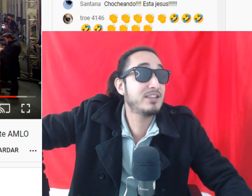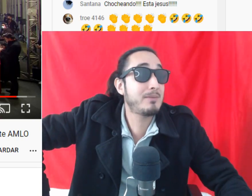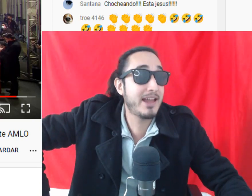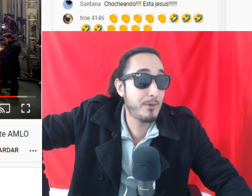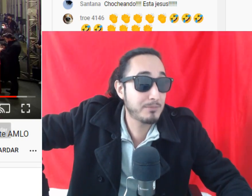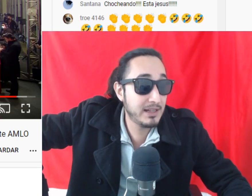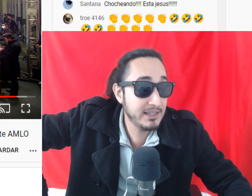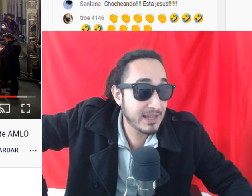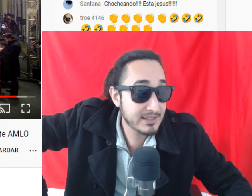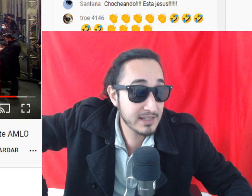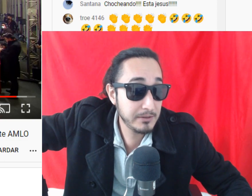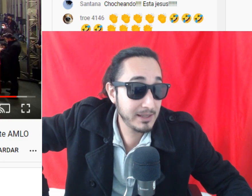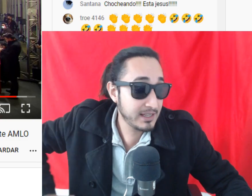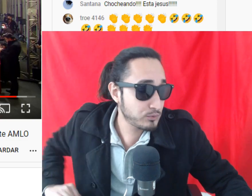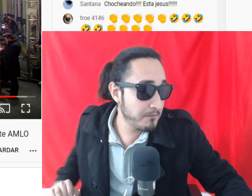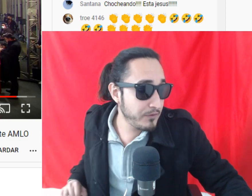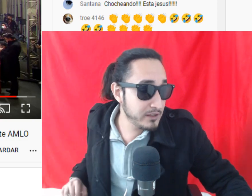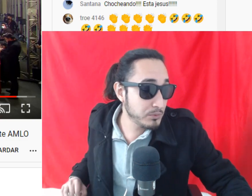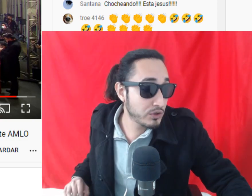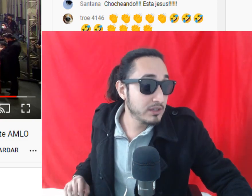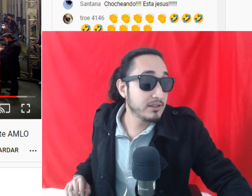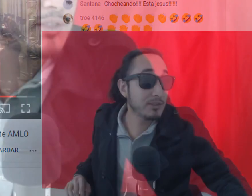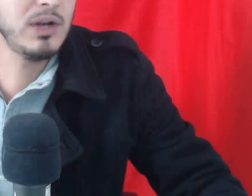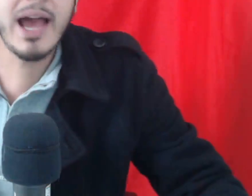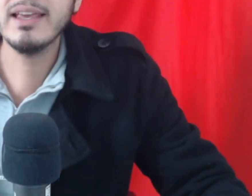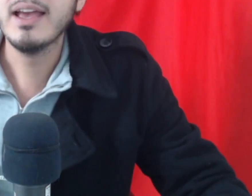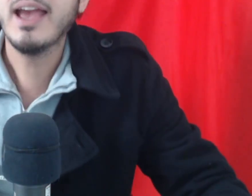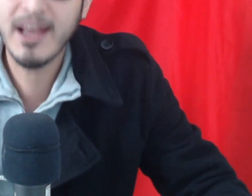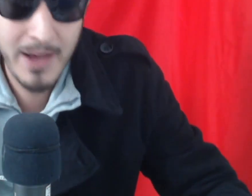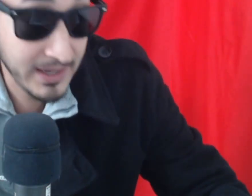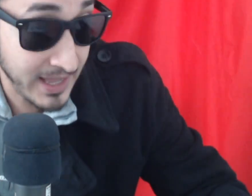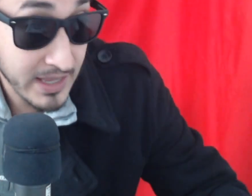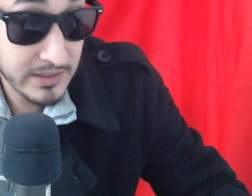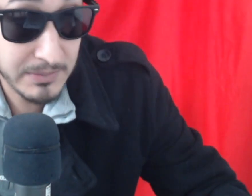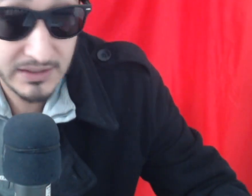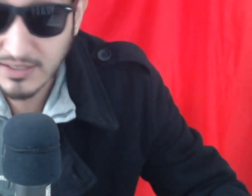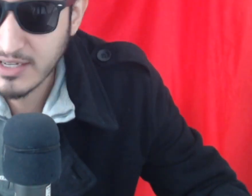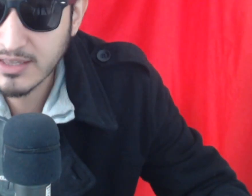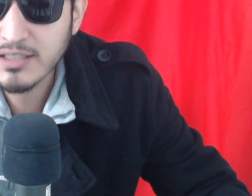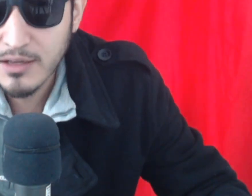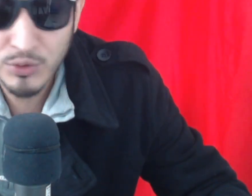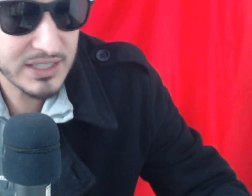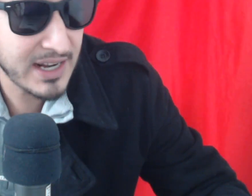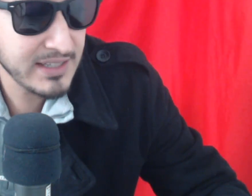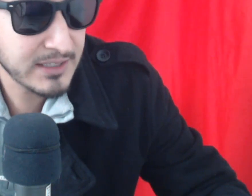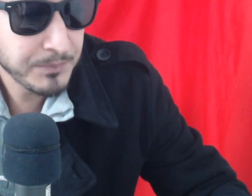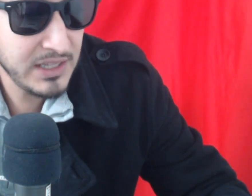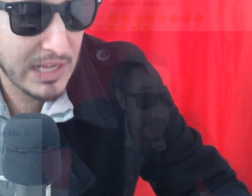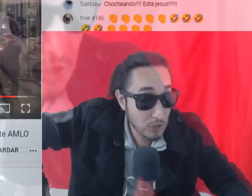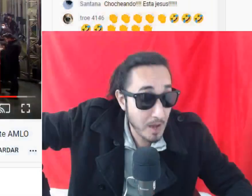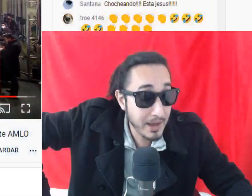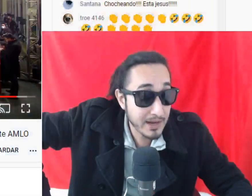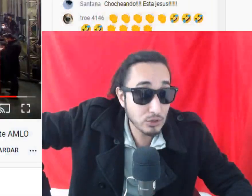infelices, les hablaremos Maldita sea, si ves esto en Facebook Deja tu like en la página Y si me dices estrellitas Muchas gracias,